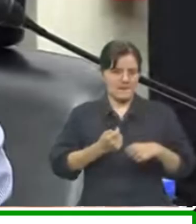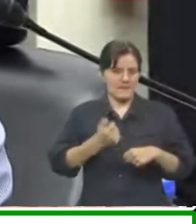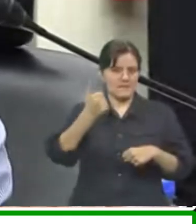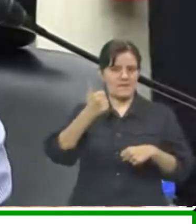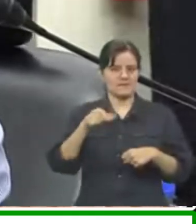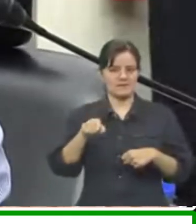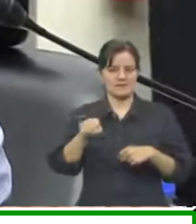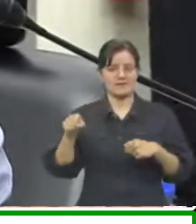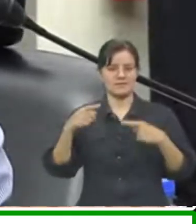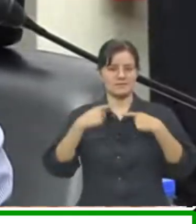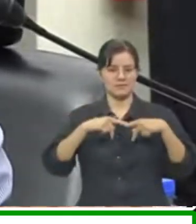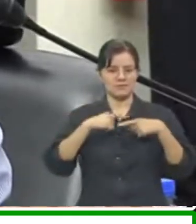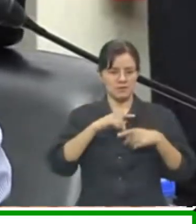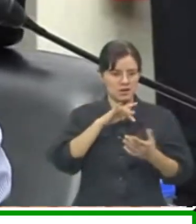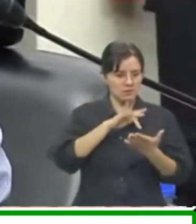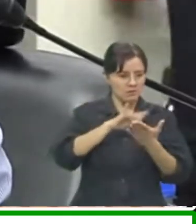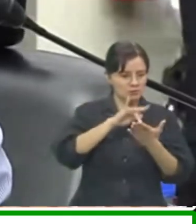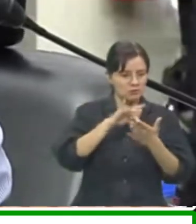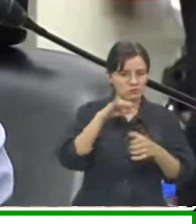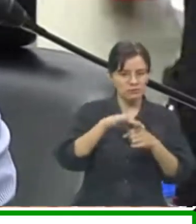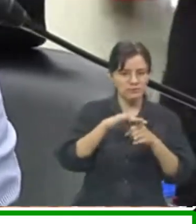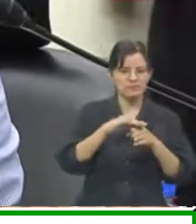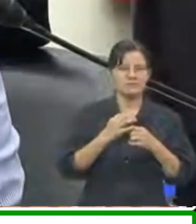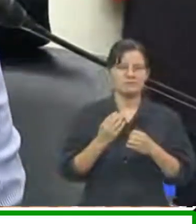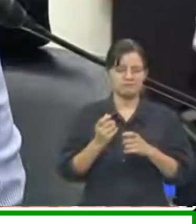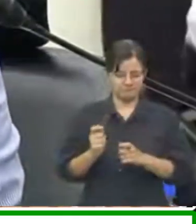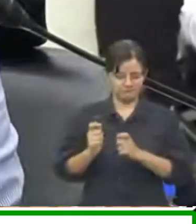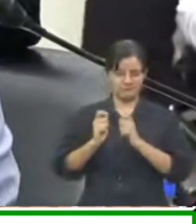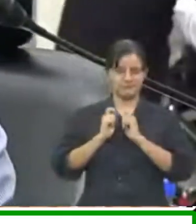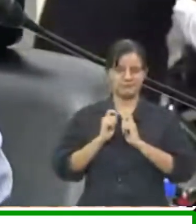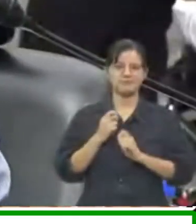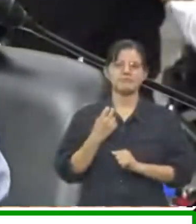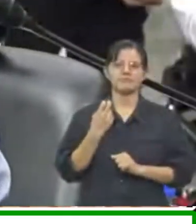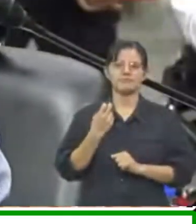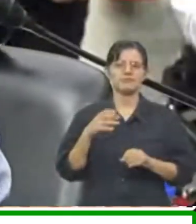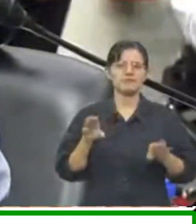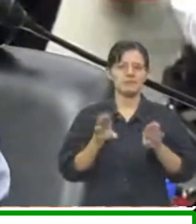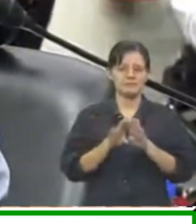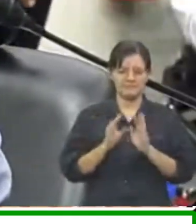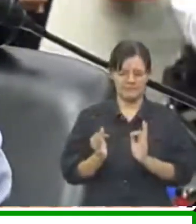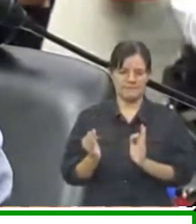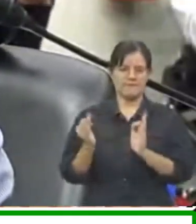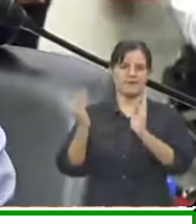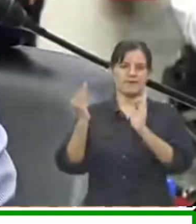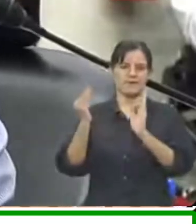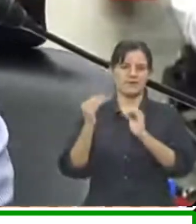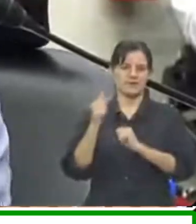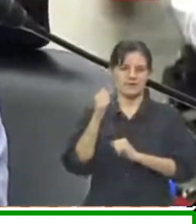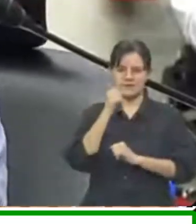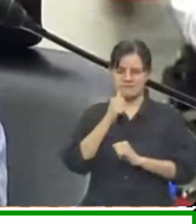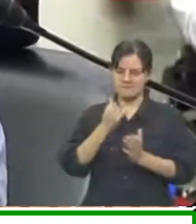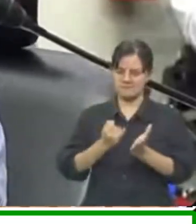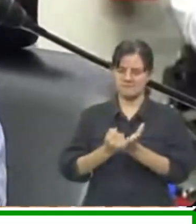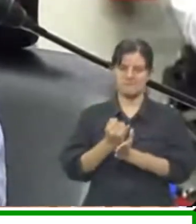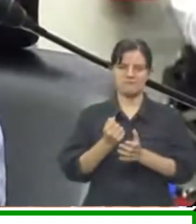pueblo de México y lo vamos a hacer de frente a ellos y lo vamos a hacer con